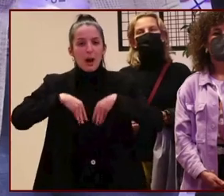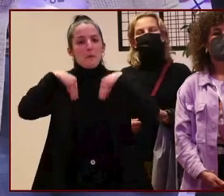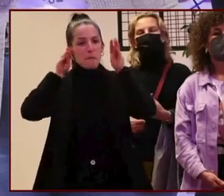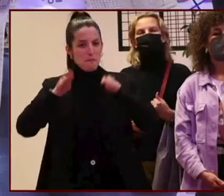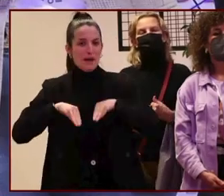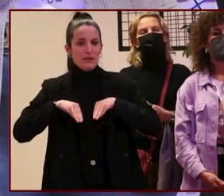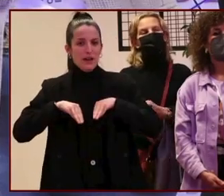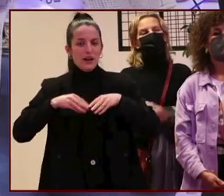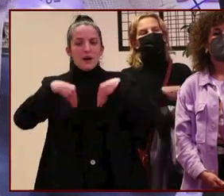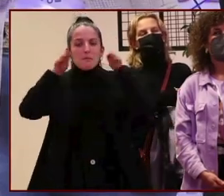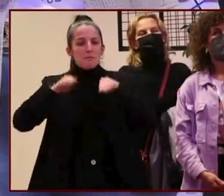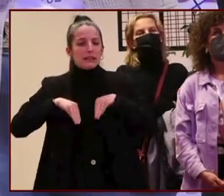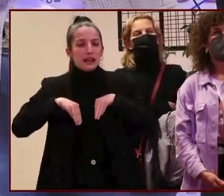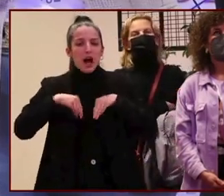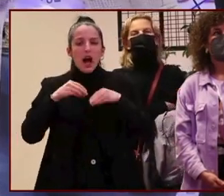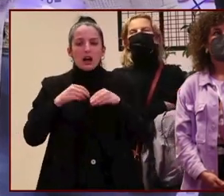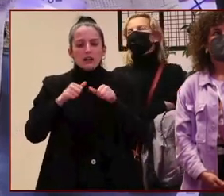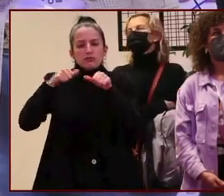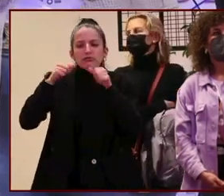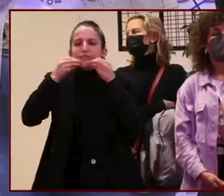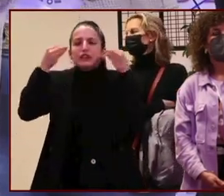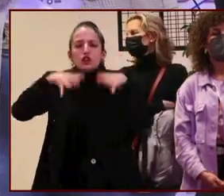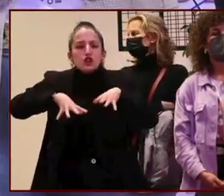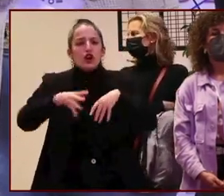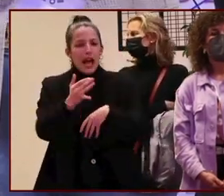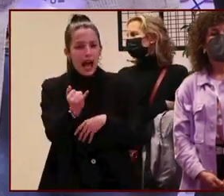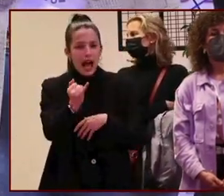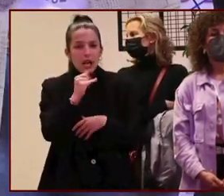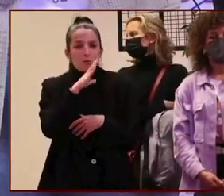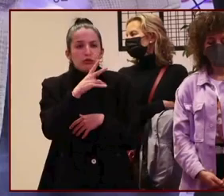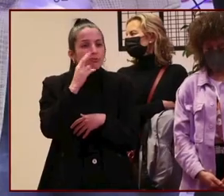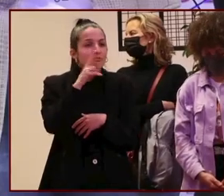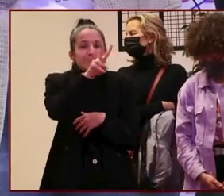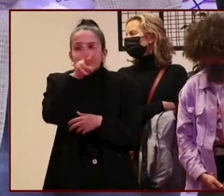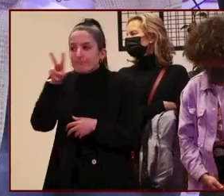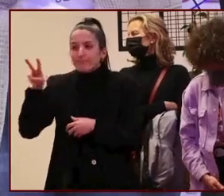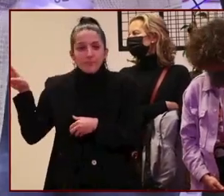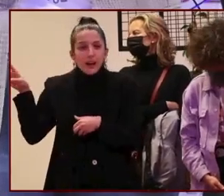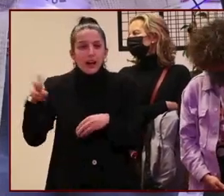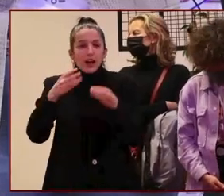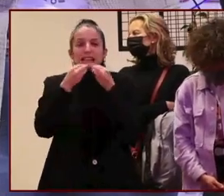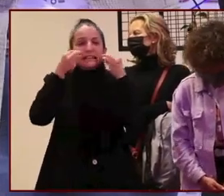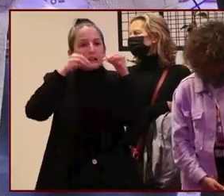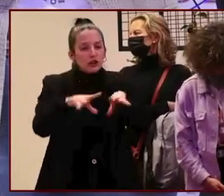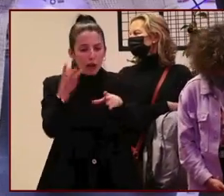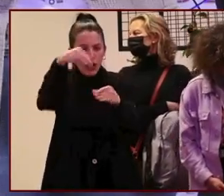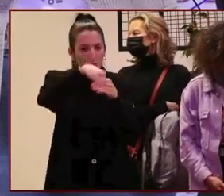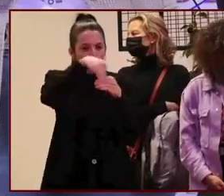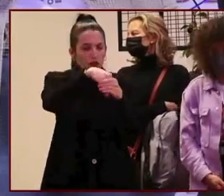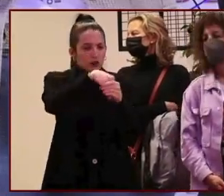una manta histórica porque es una historia que cuenta tantas historias